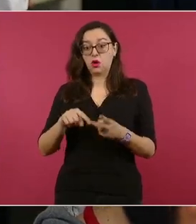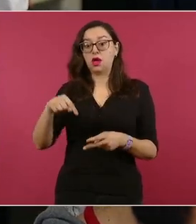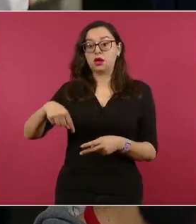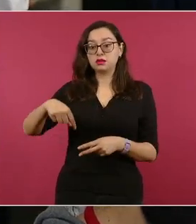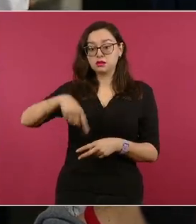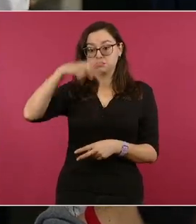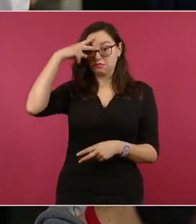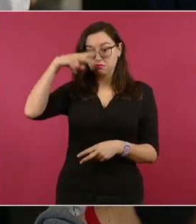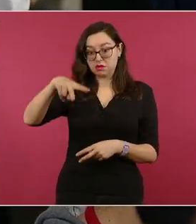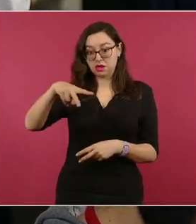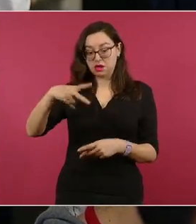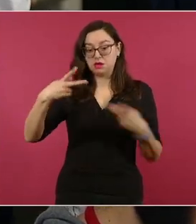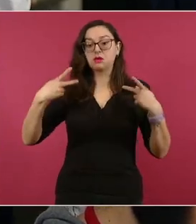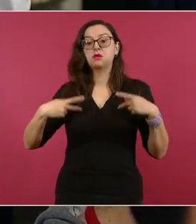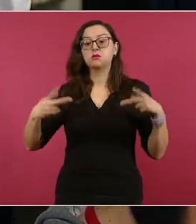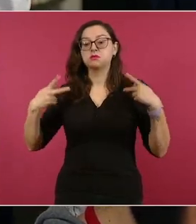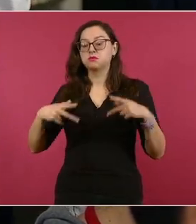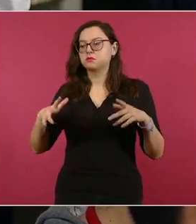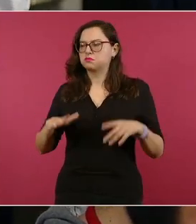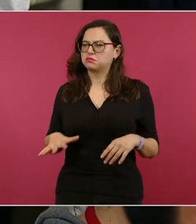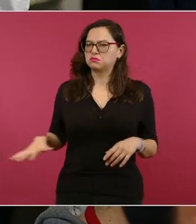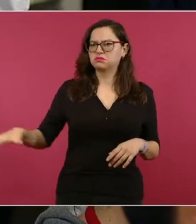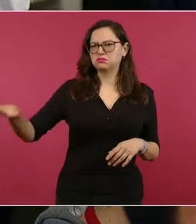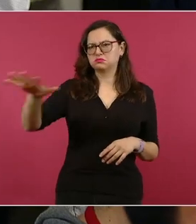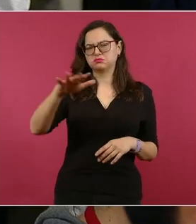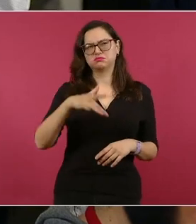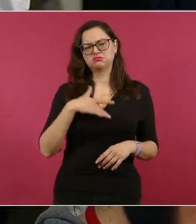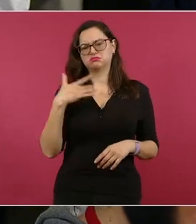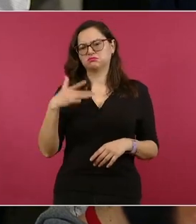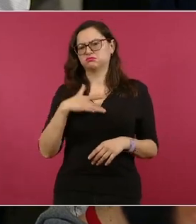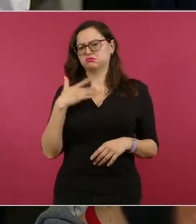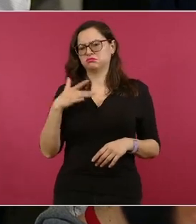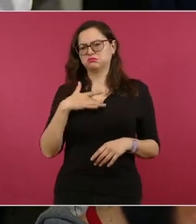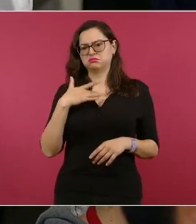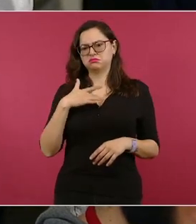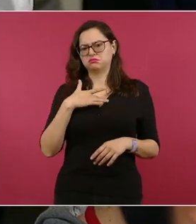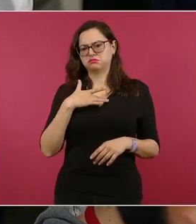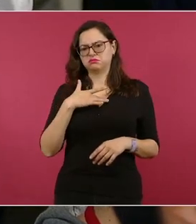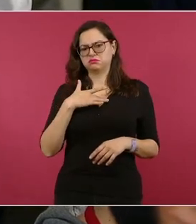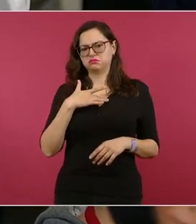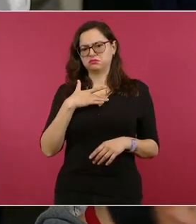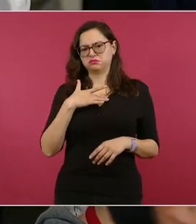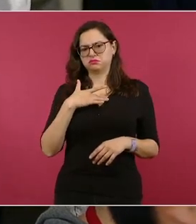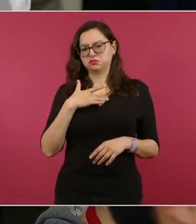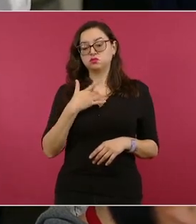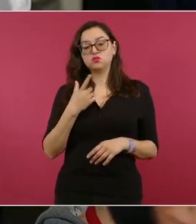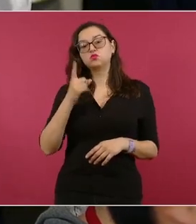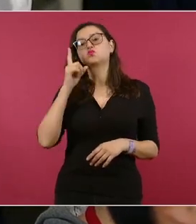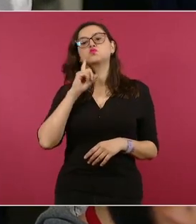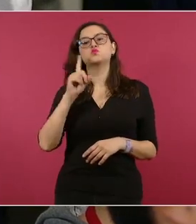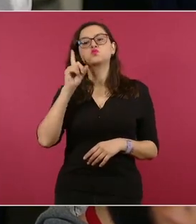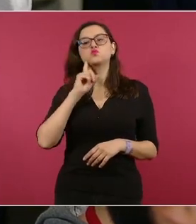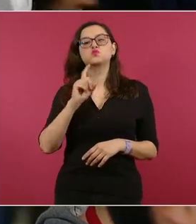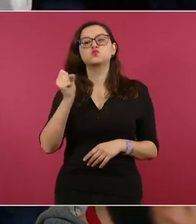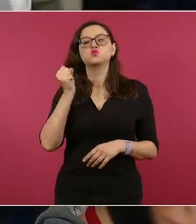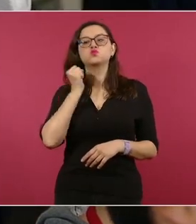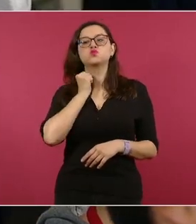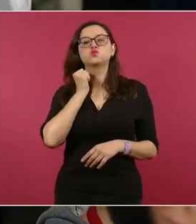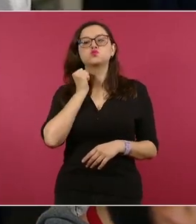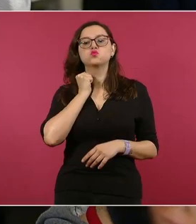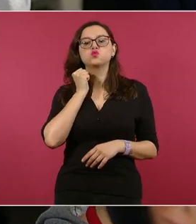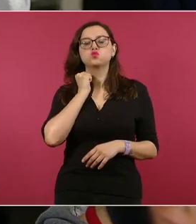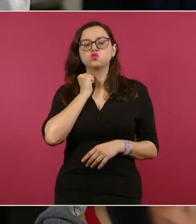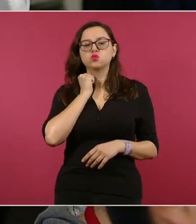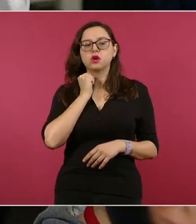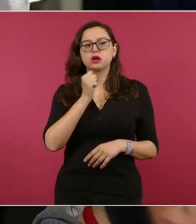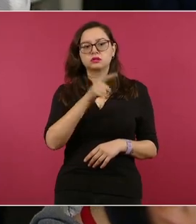México que se, en este caso, se desafuere a una senadora, y lo voy a mencionar por este